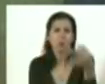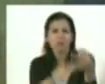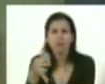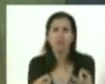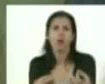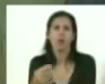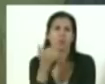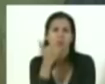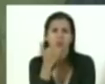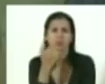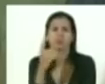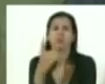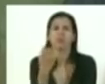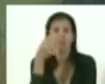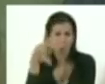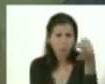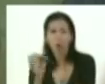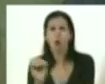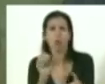Pudiésemos decir 10 años después,